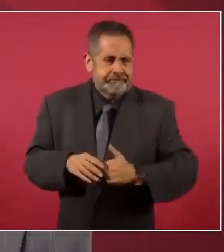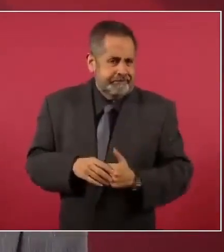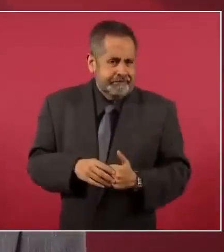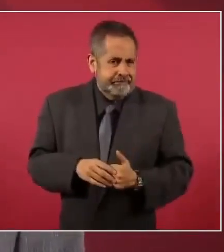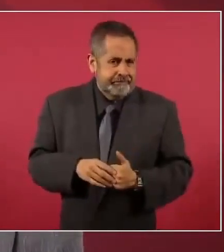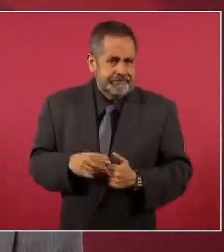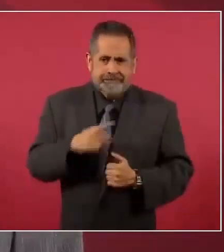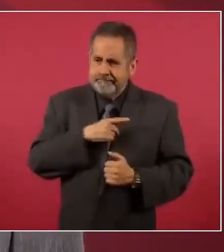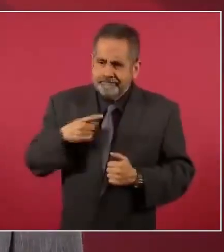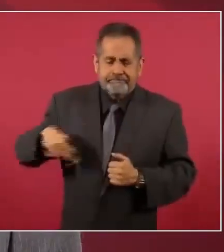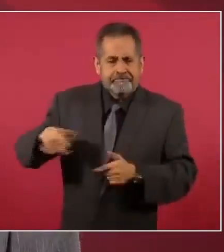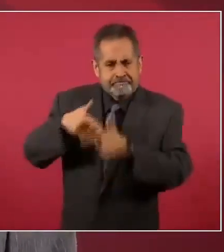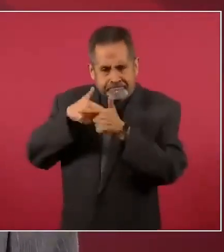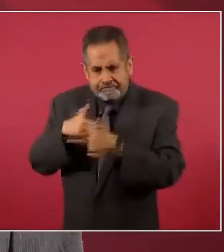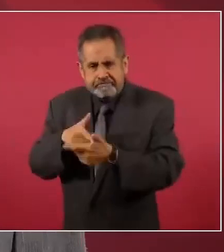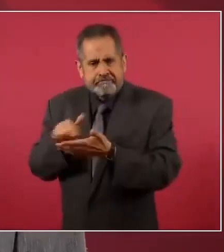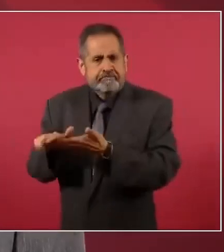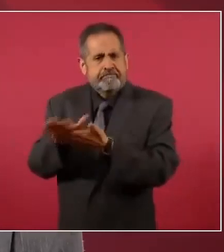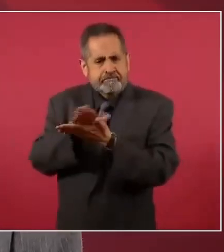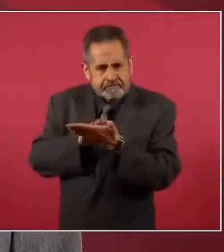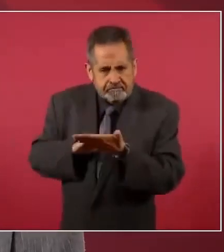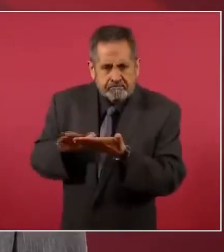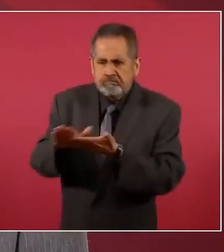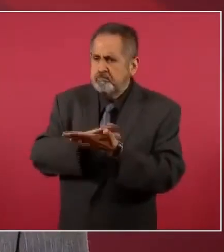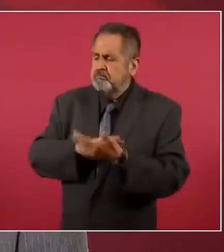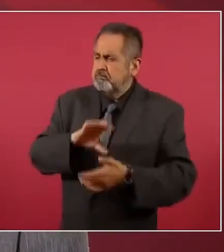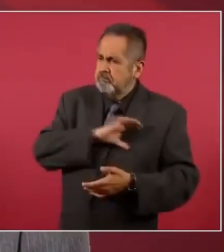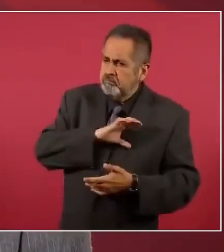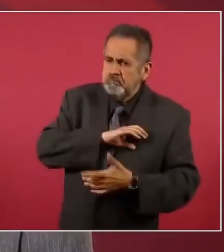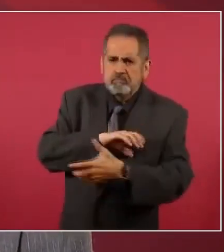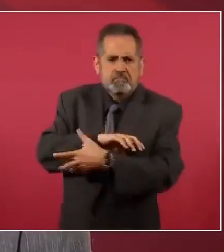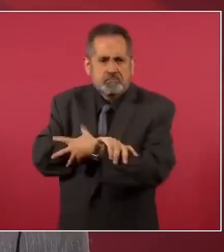Tenemos que seguir siendo humildes, fraternos,